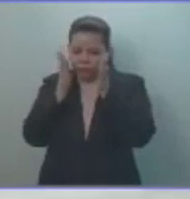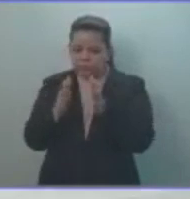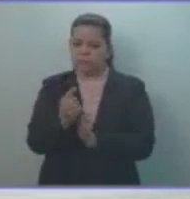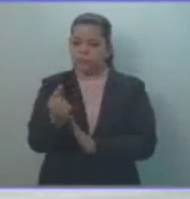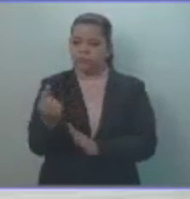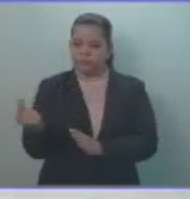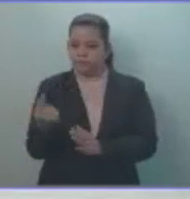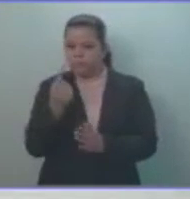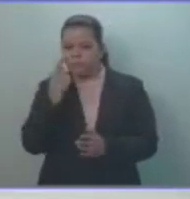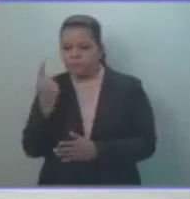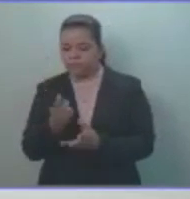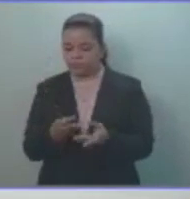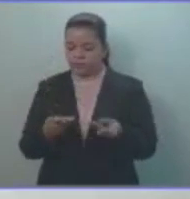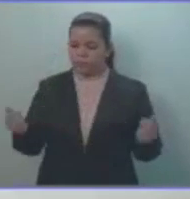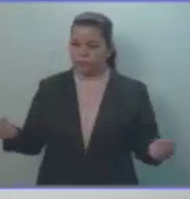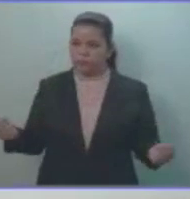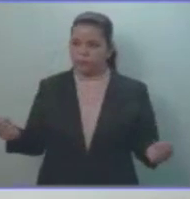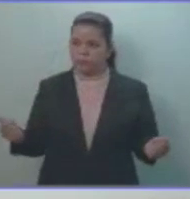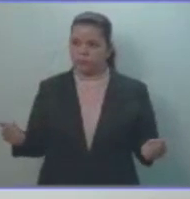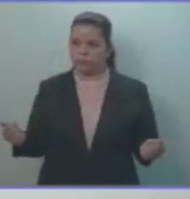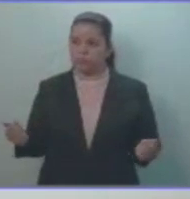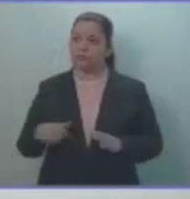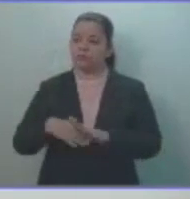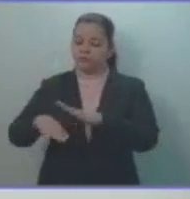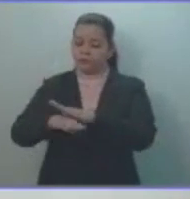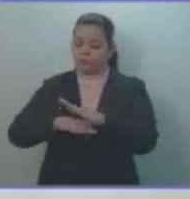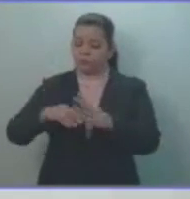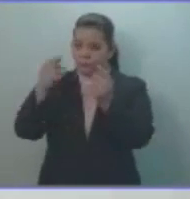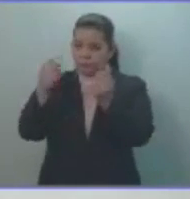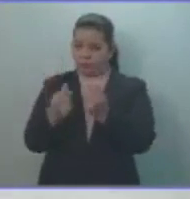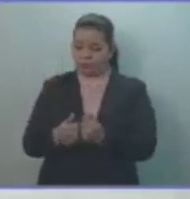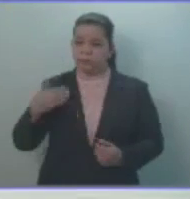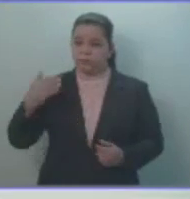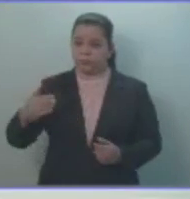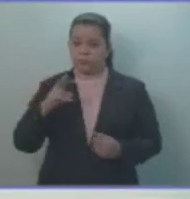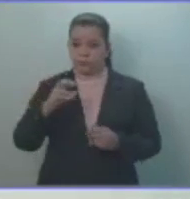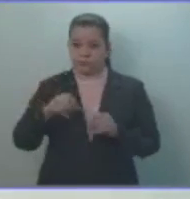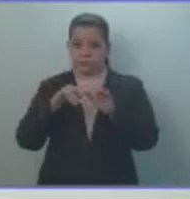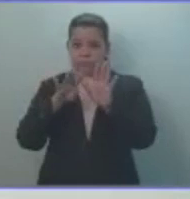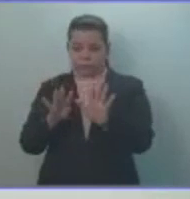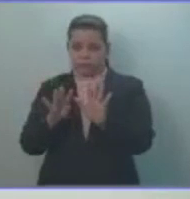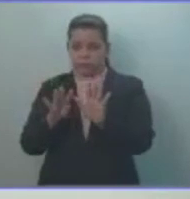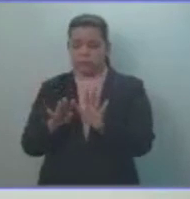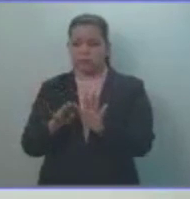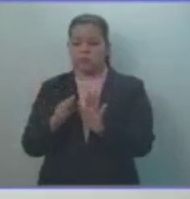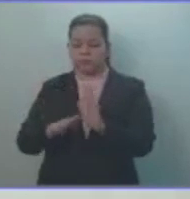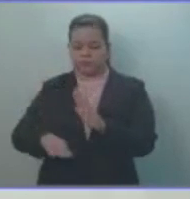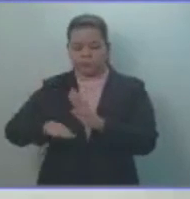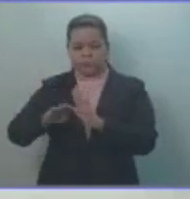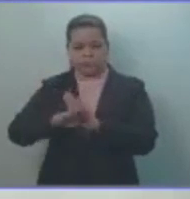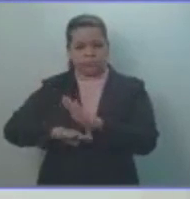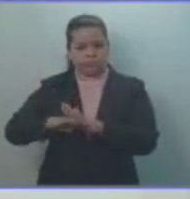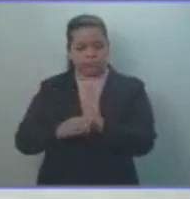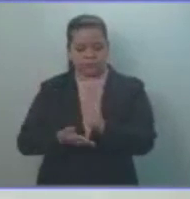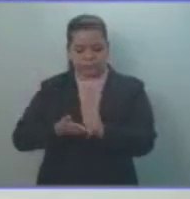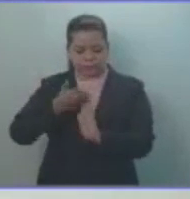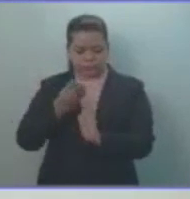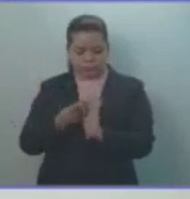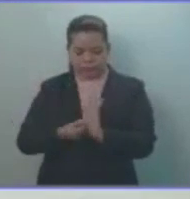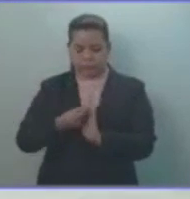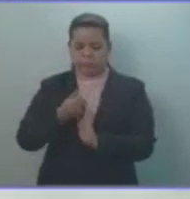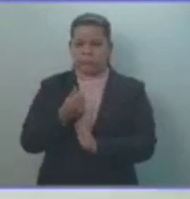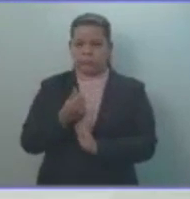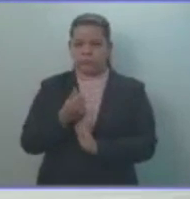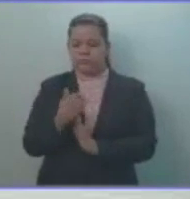a resultados. La base del presupuesto 2019 es el crecimiento de la economía, la cual